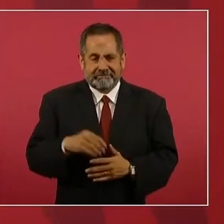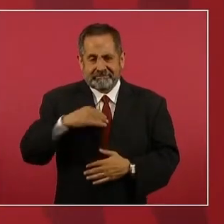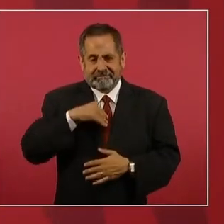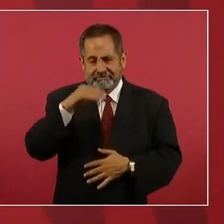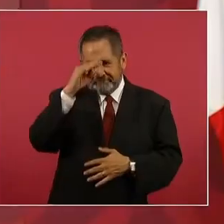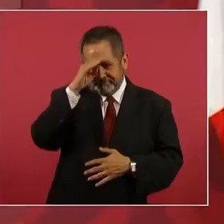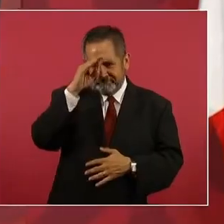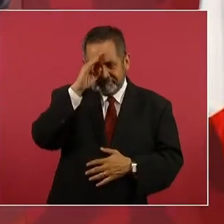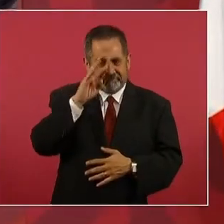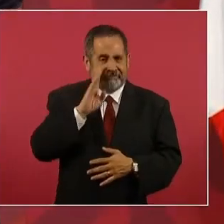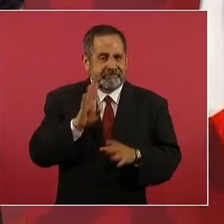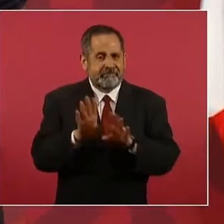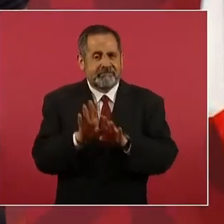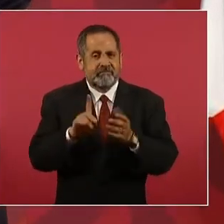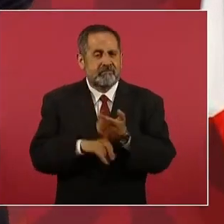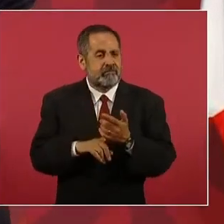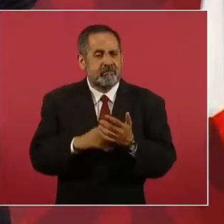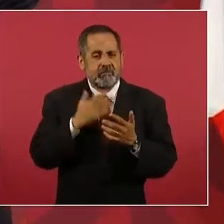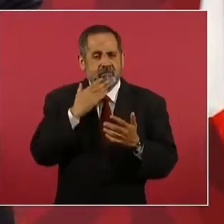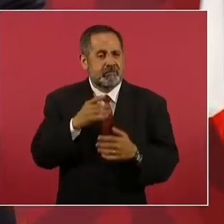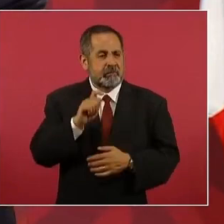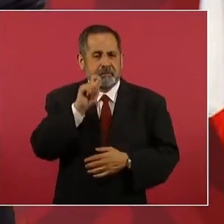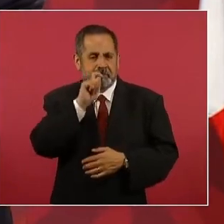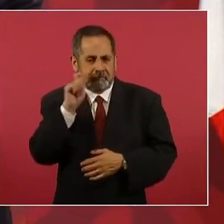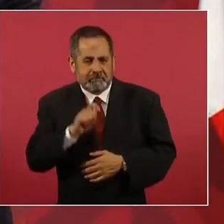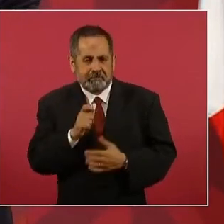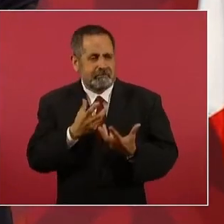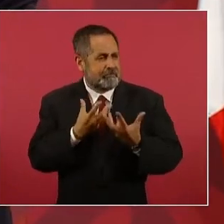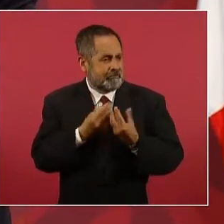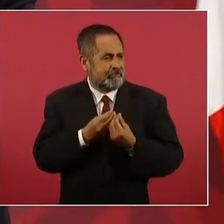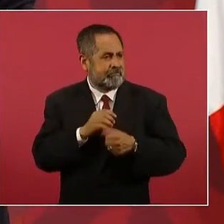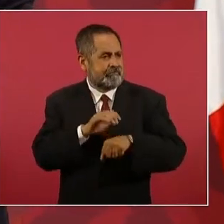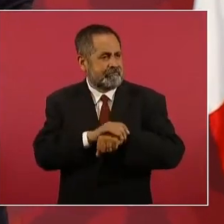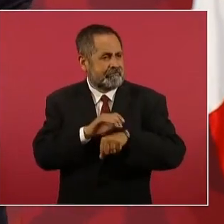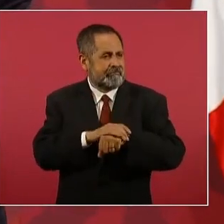buscar la relación de amistad entre los pueblos